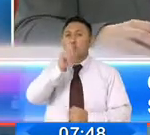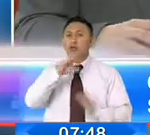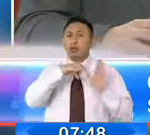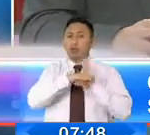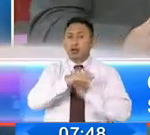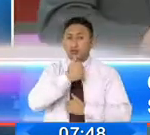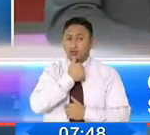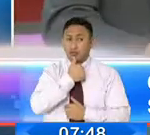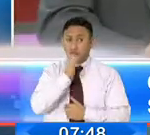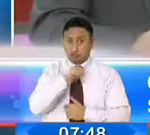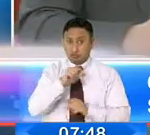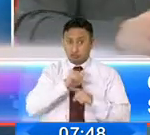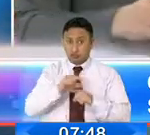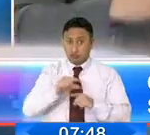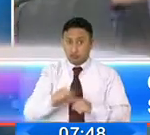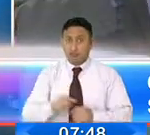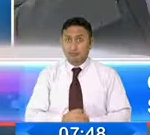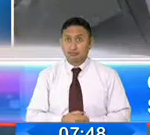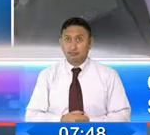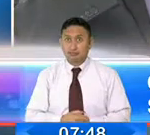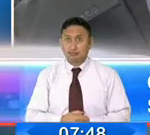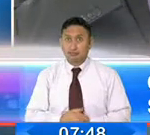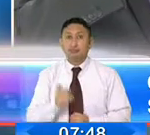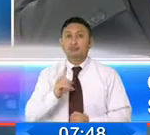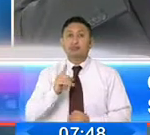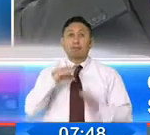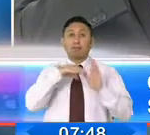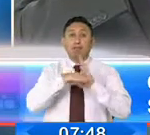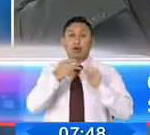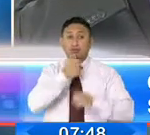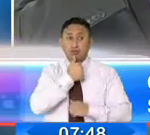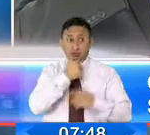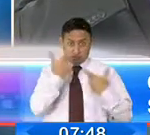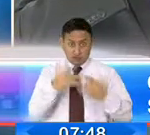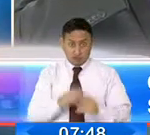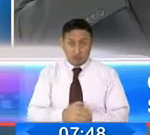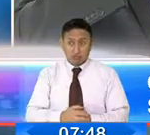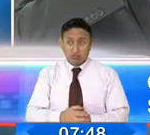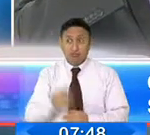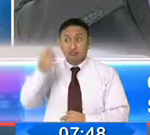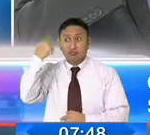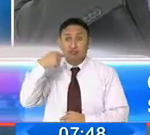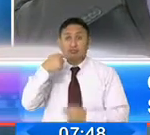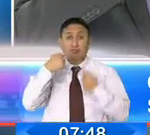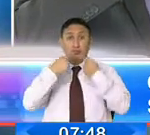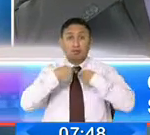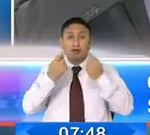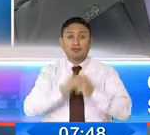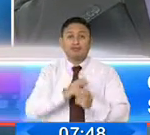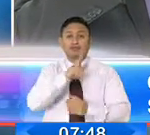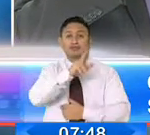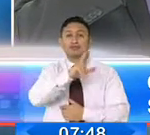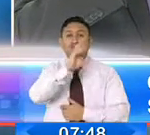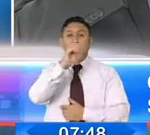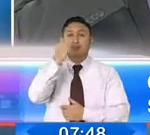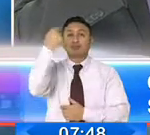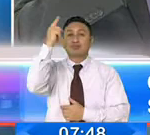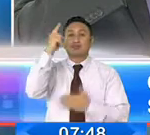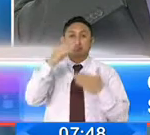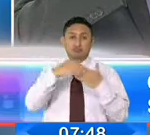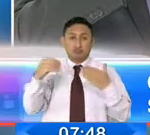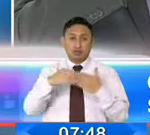dar crédito? La banca privada ya se unió, ya lo hicimos el anuncio, 300 millones de dólares que vinieron